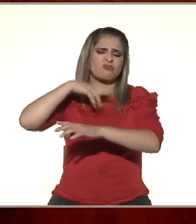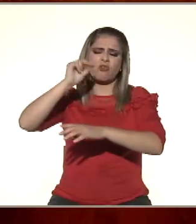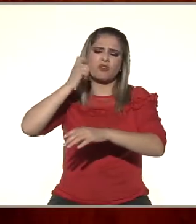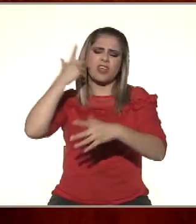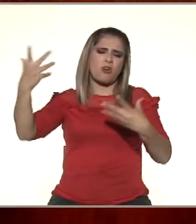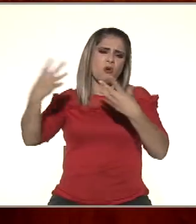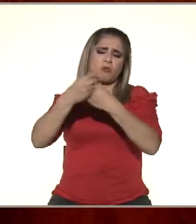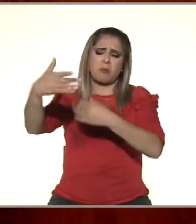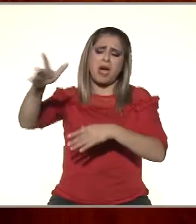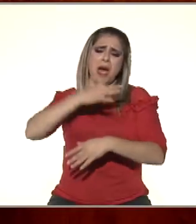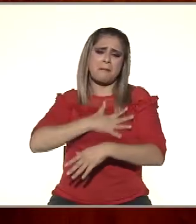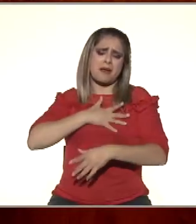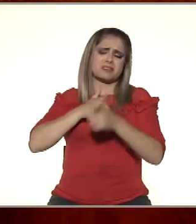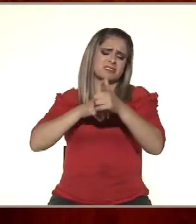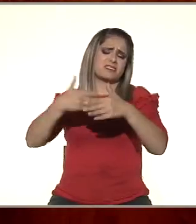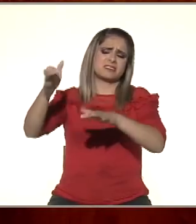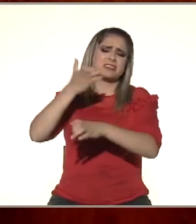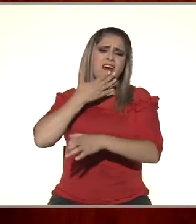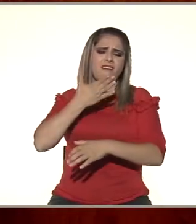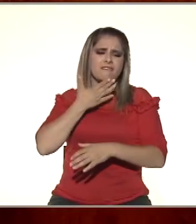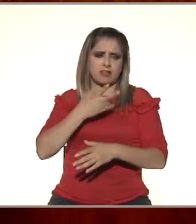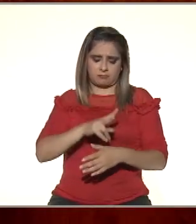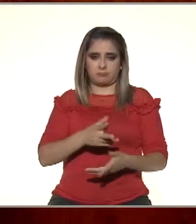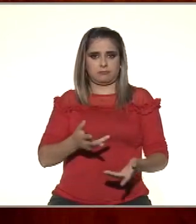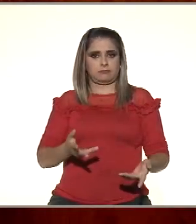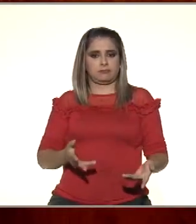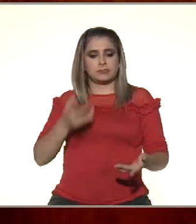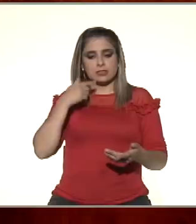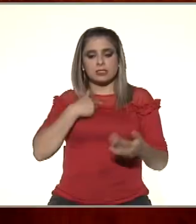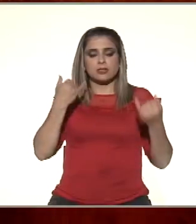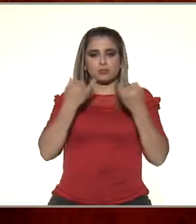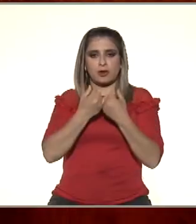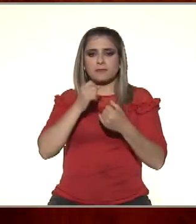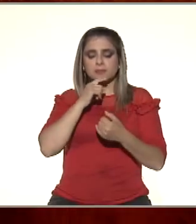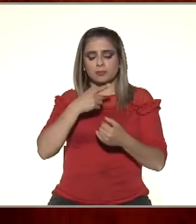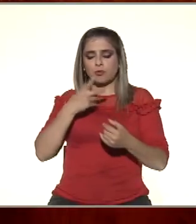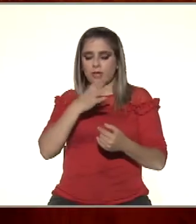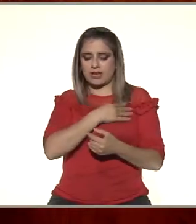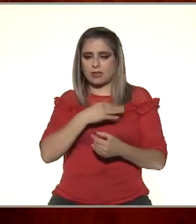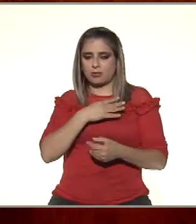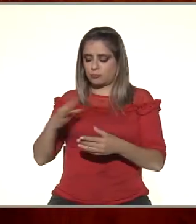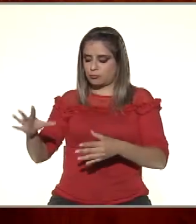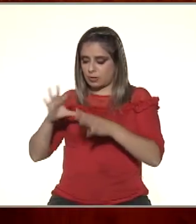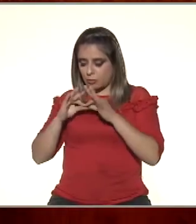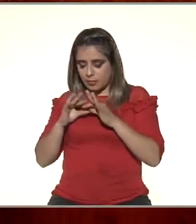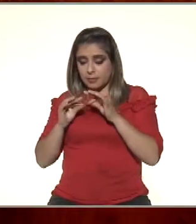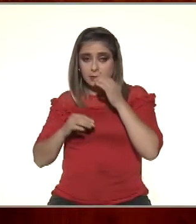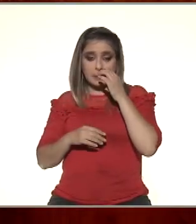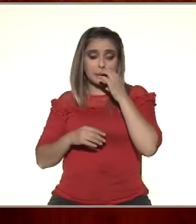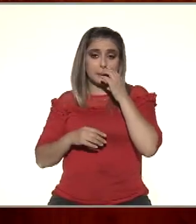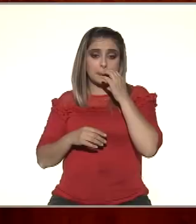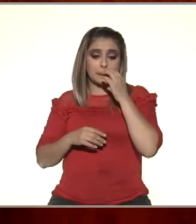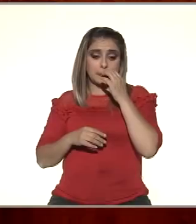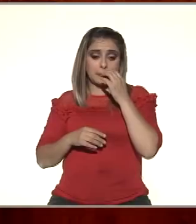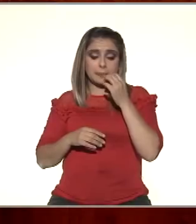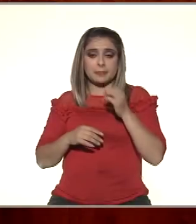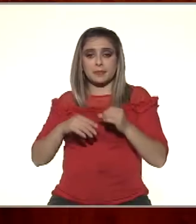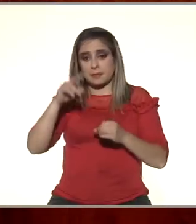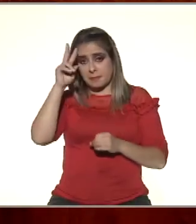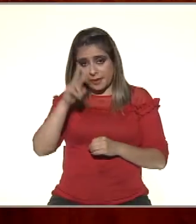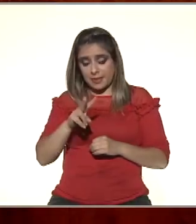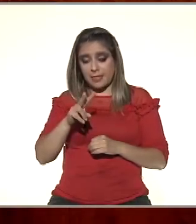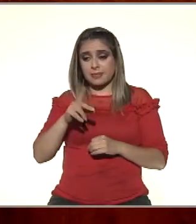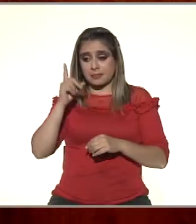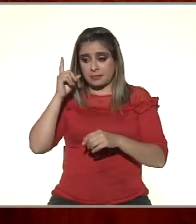esto. Igual con los hijos, yo he tenido también las dos versiones, ¿no? Esta versión de, antes que la verdad está